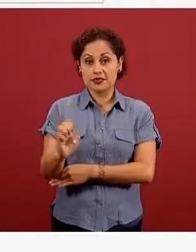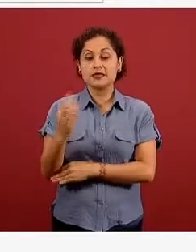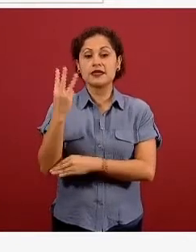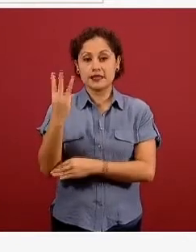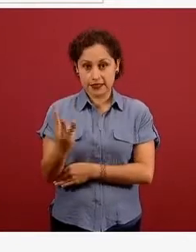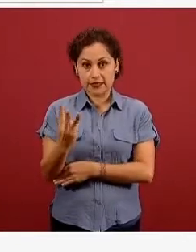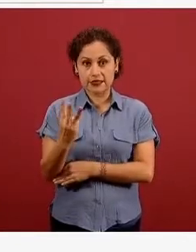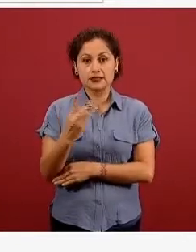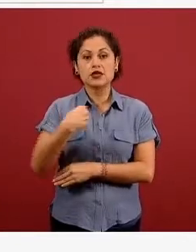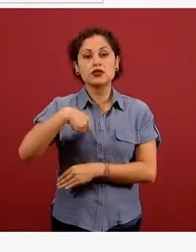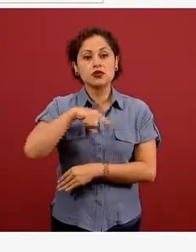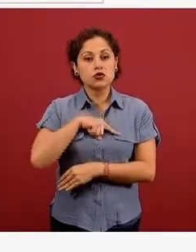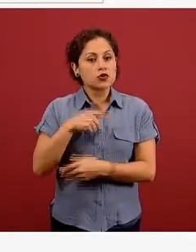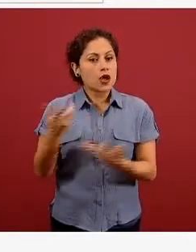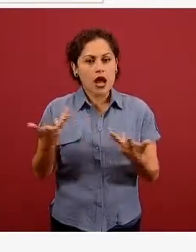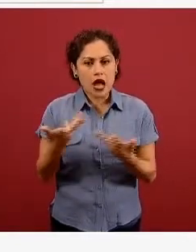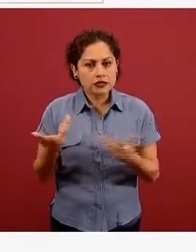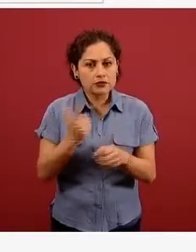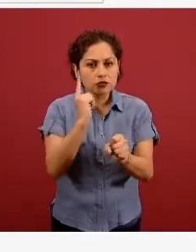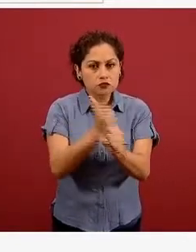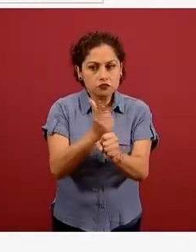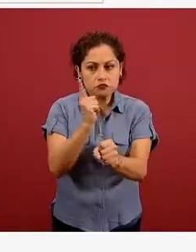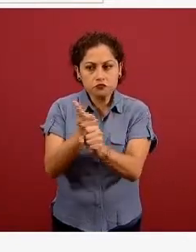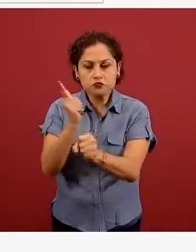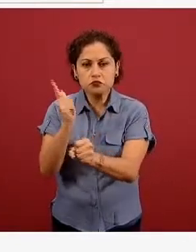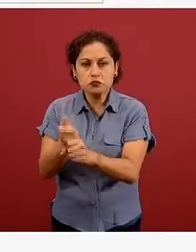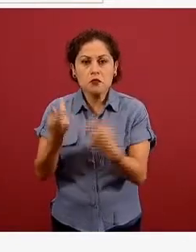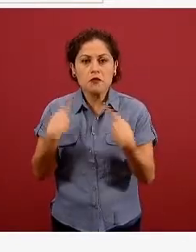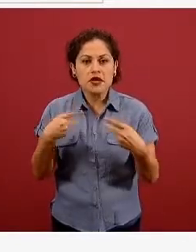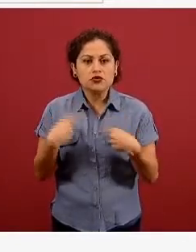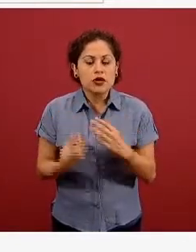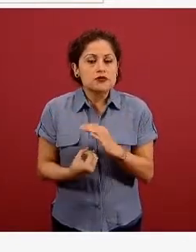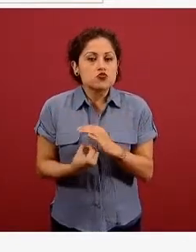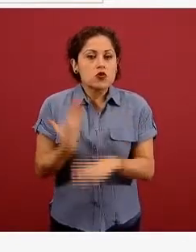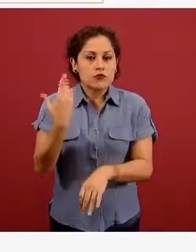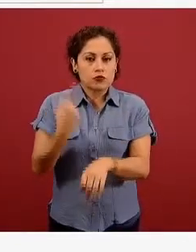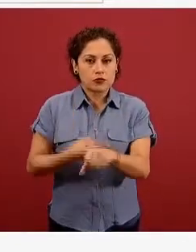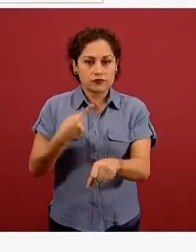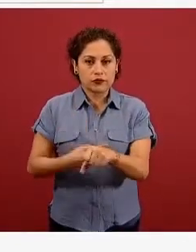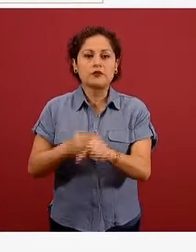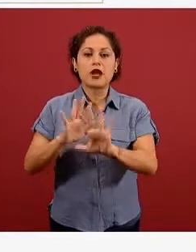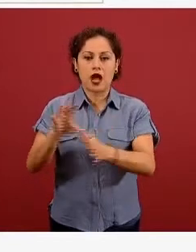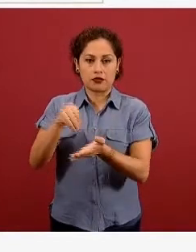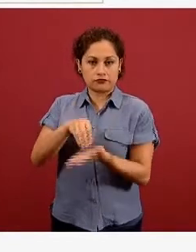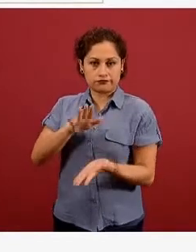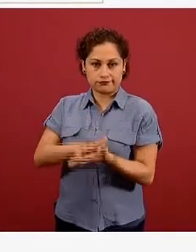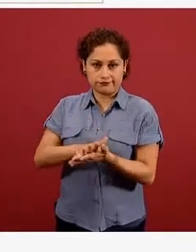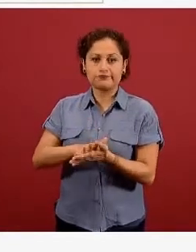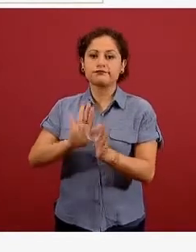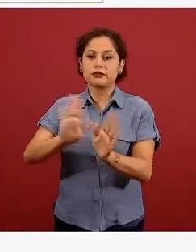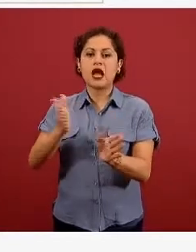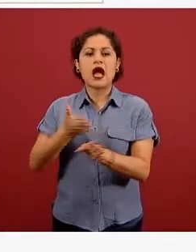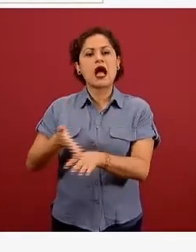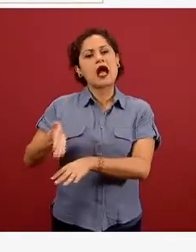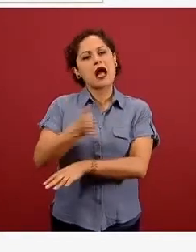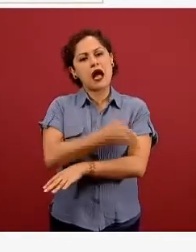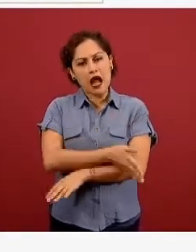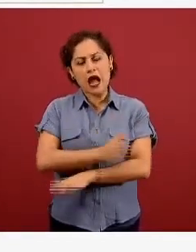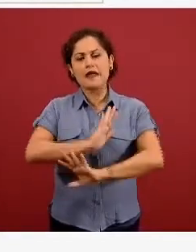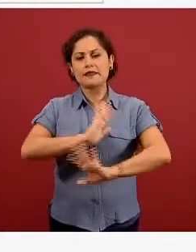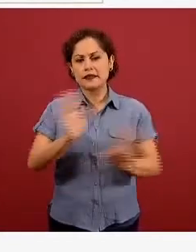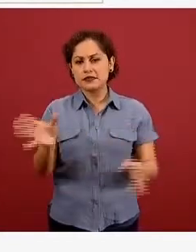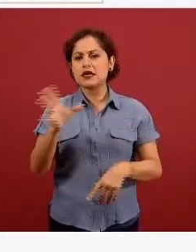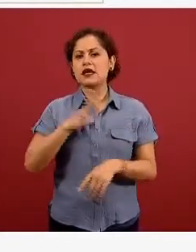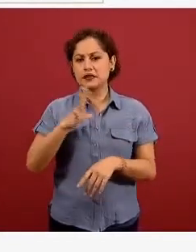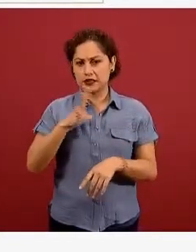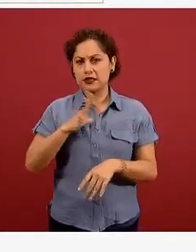la actividad de la epidemia y todo lo demás que solíamos presentar, de todos modos está